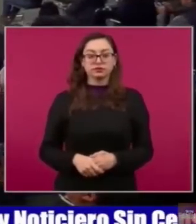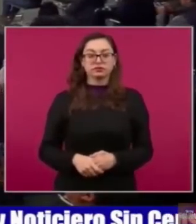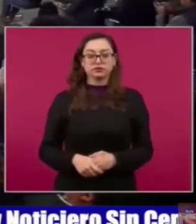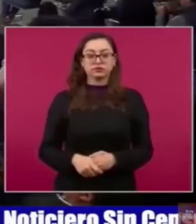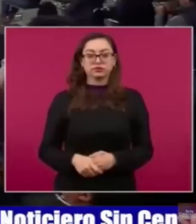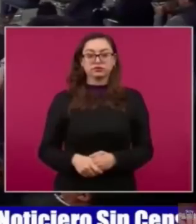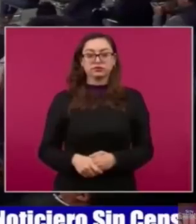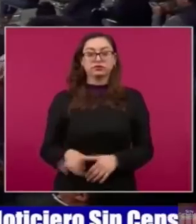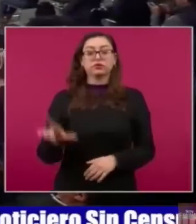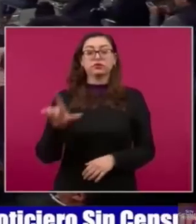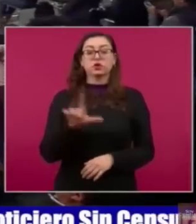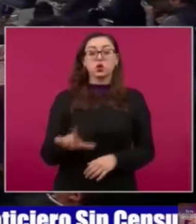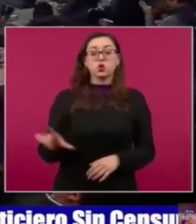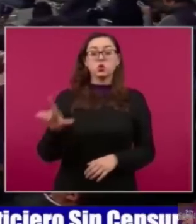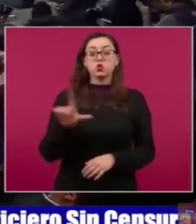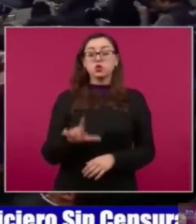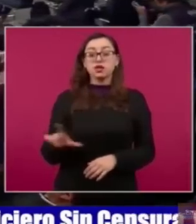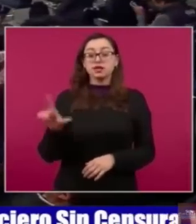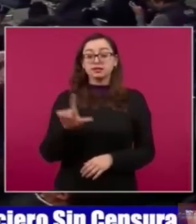No, lunes.